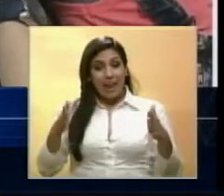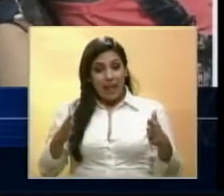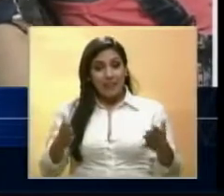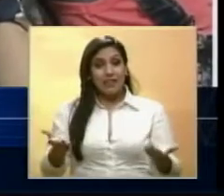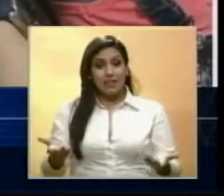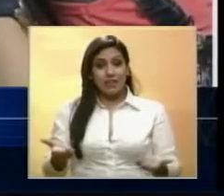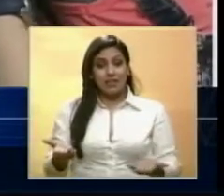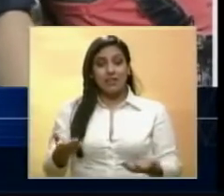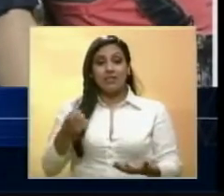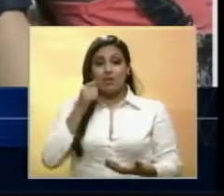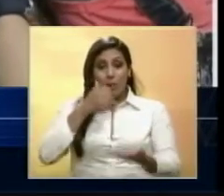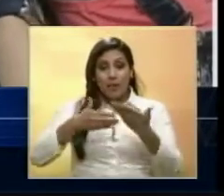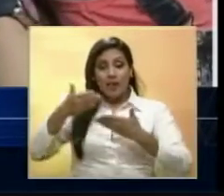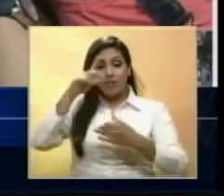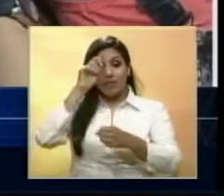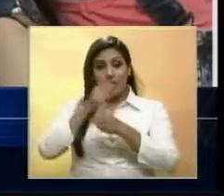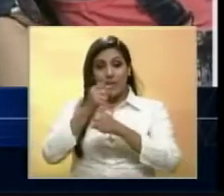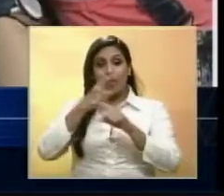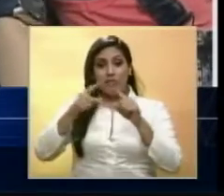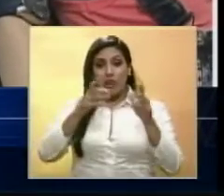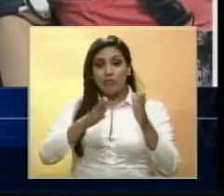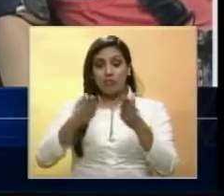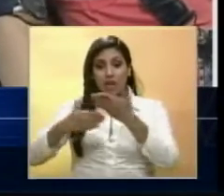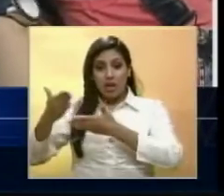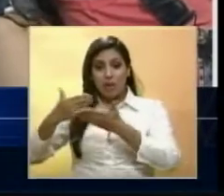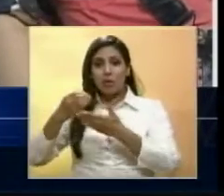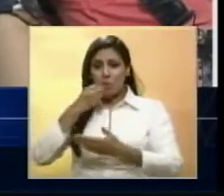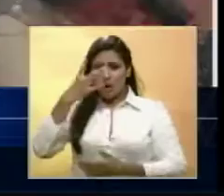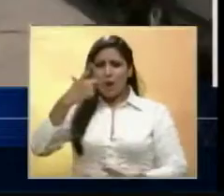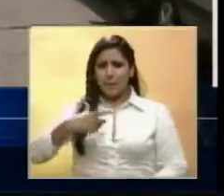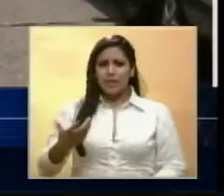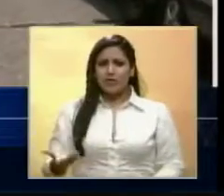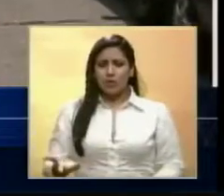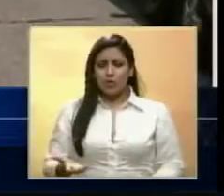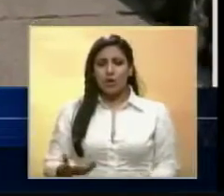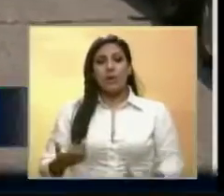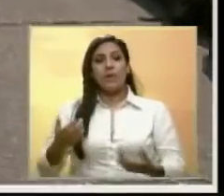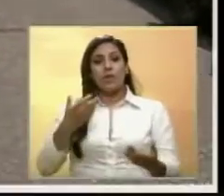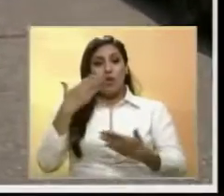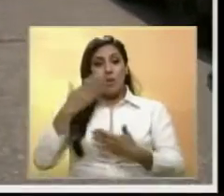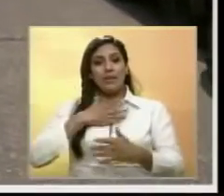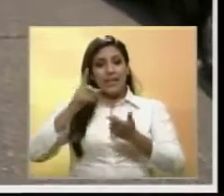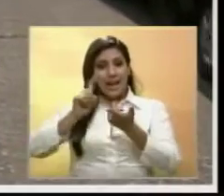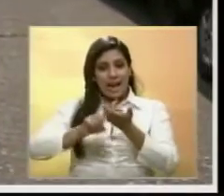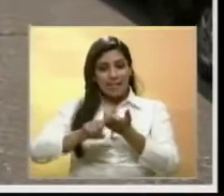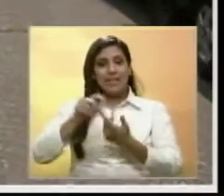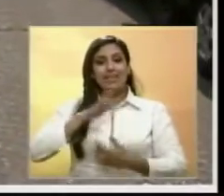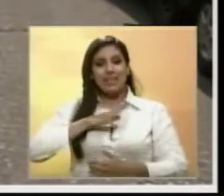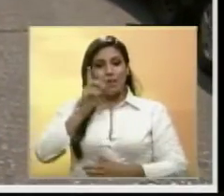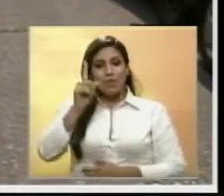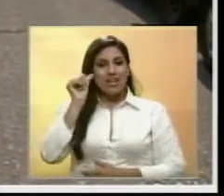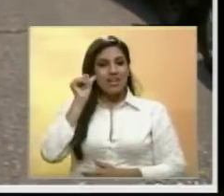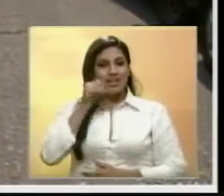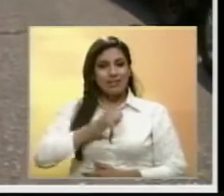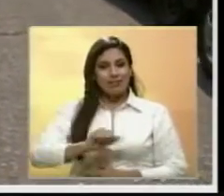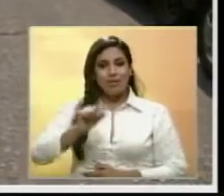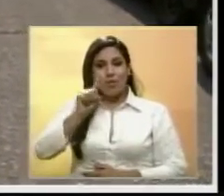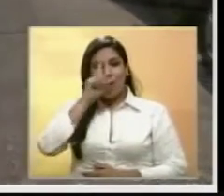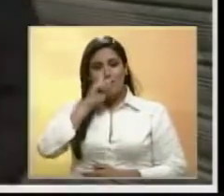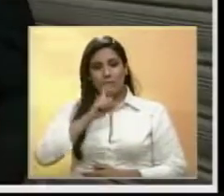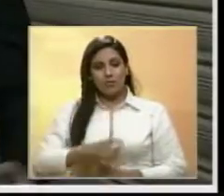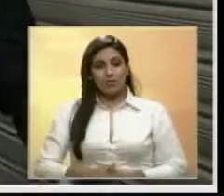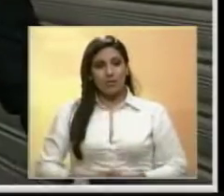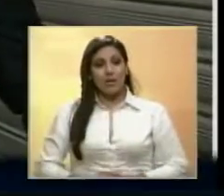pues. El comerciante tenía varios puestos y bueno, buena persona. Charbel Naguar era casado y deja huérfana a una niña de 1